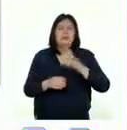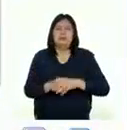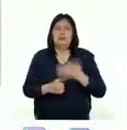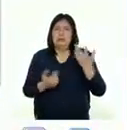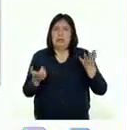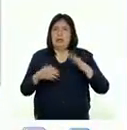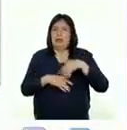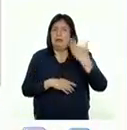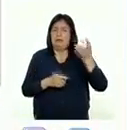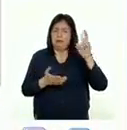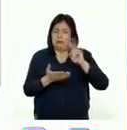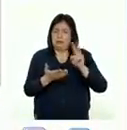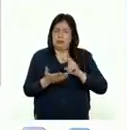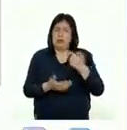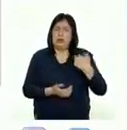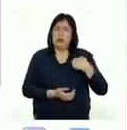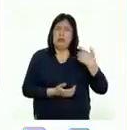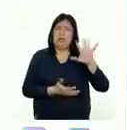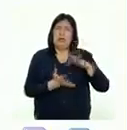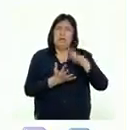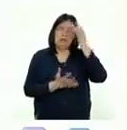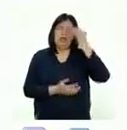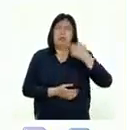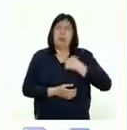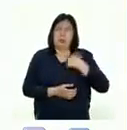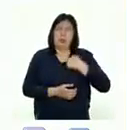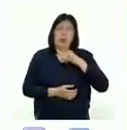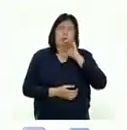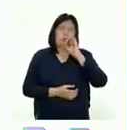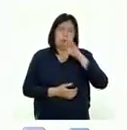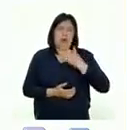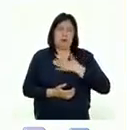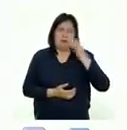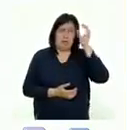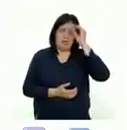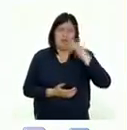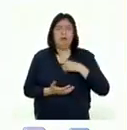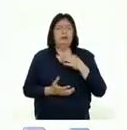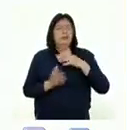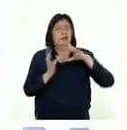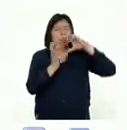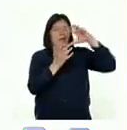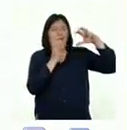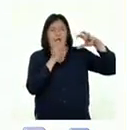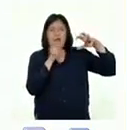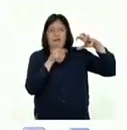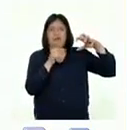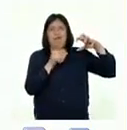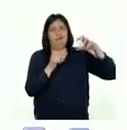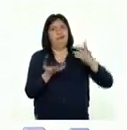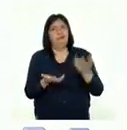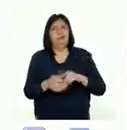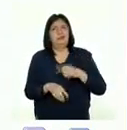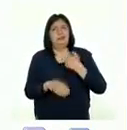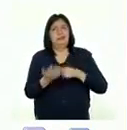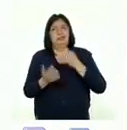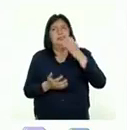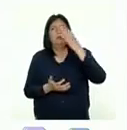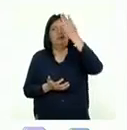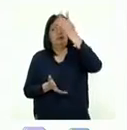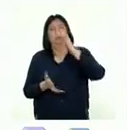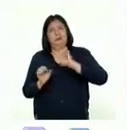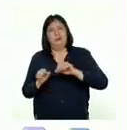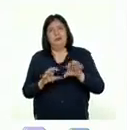leer esta información y con todo lo que hemos aprendido, mi postura es que el calentamiento global es un asunto del que tomarán acciones a